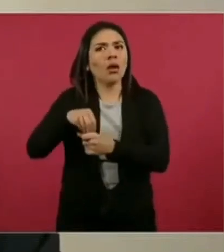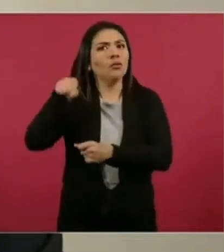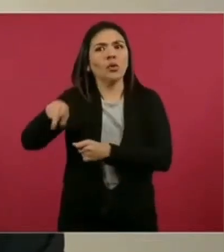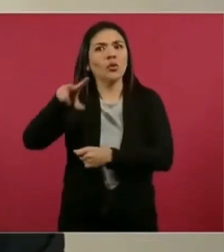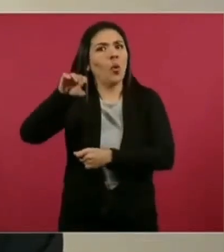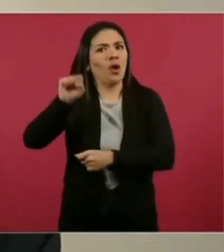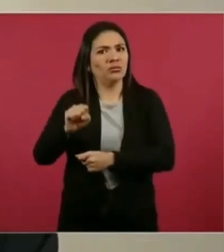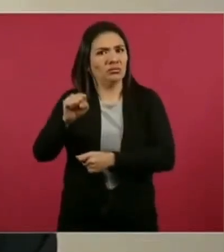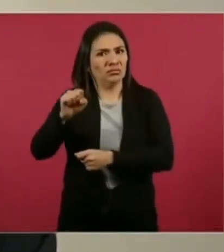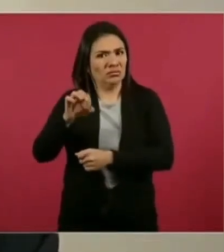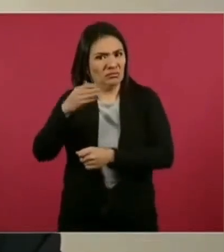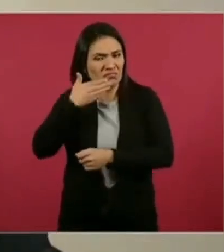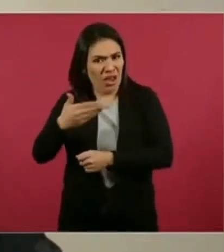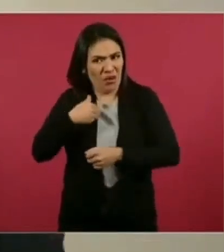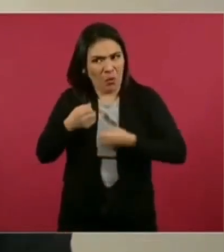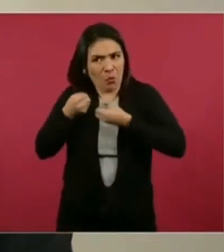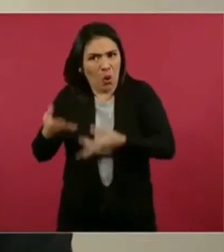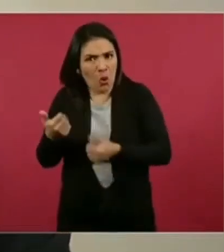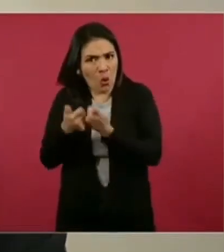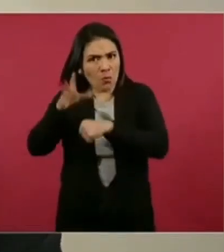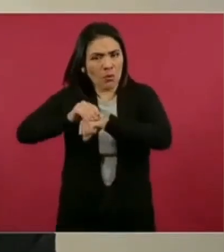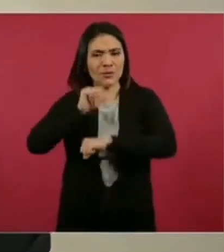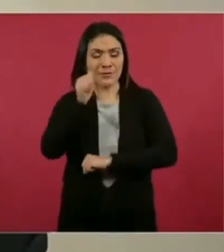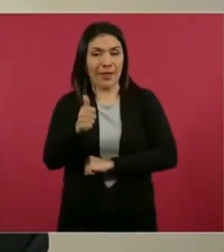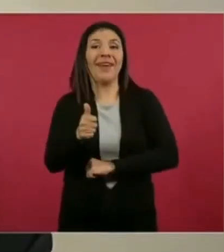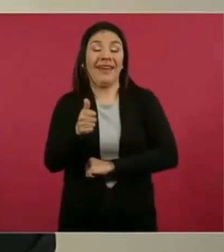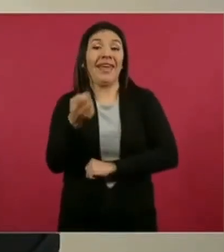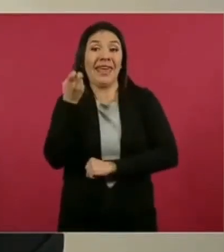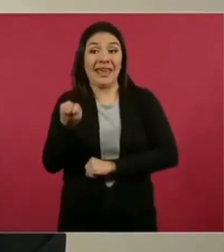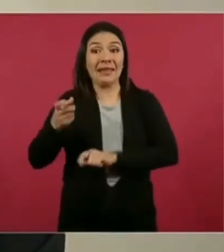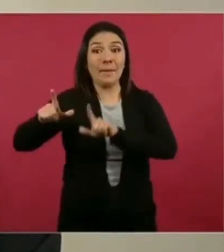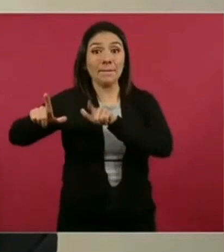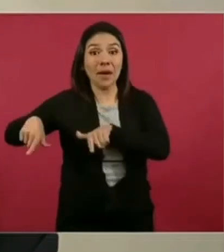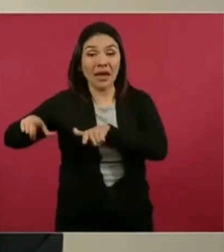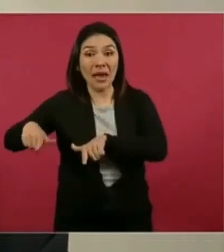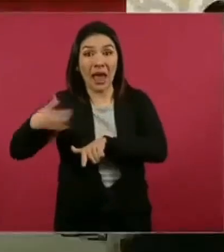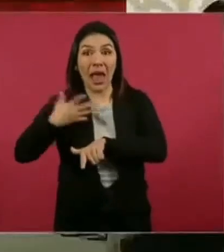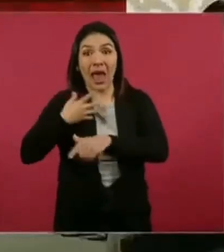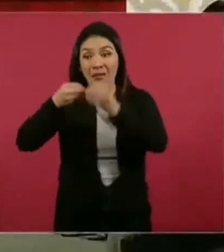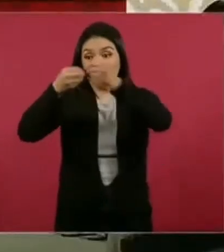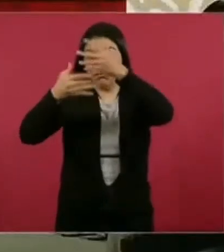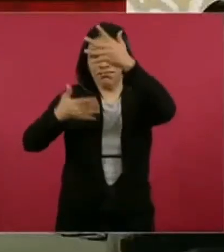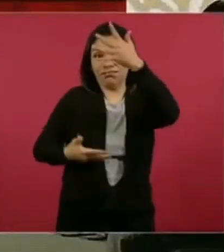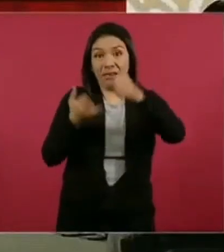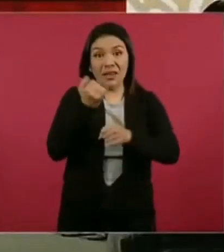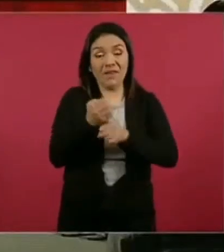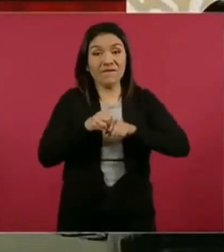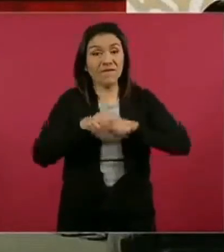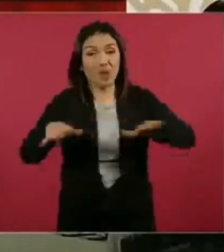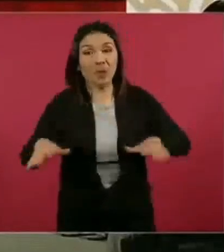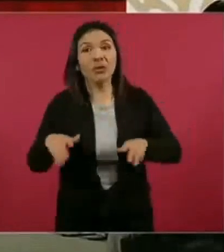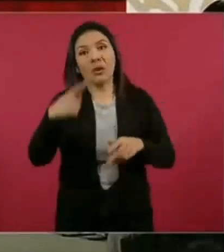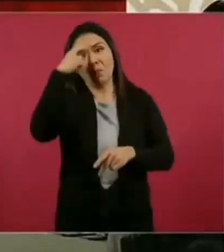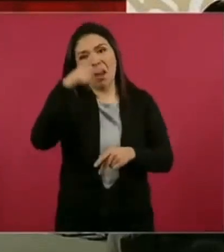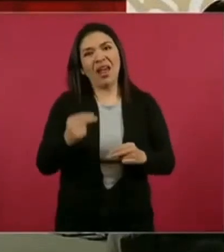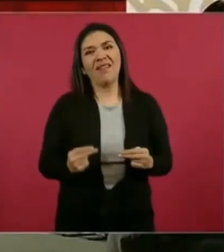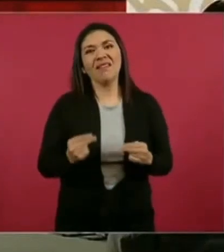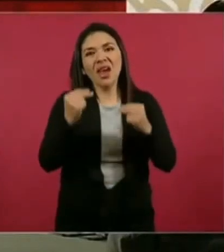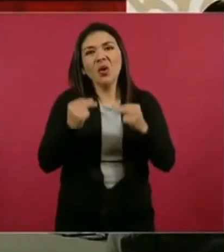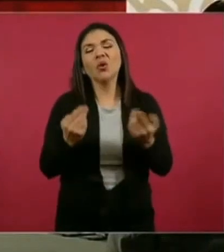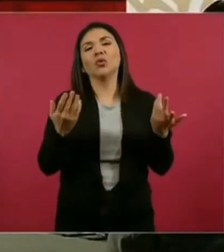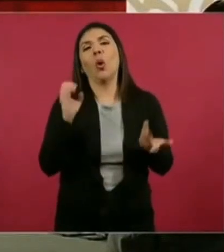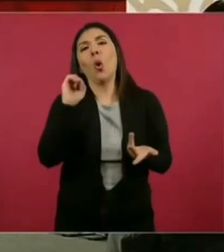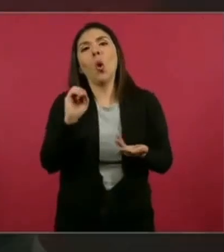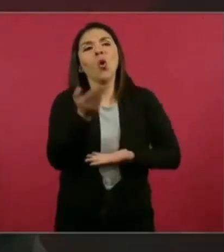de tal manera que ya la información, al menos del sitio que la estaba brindando, comercializando